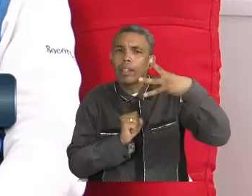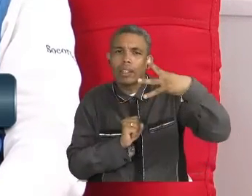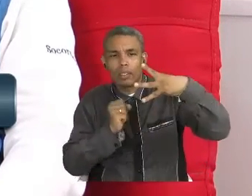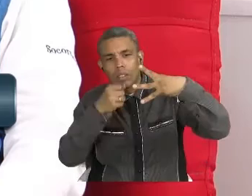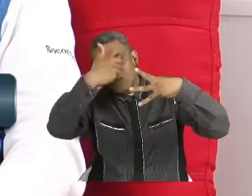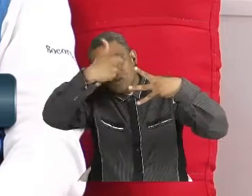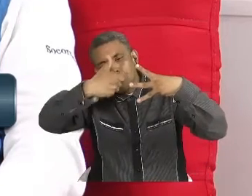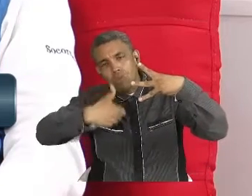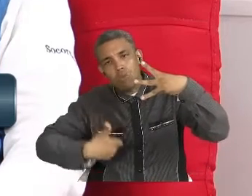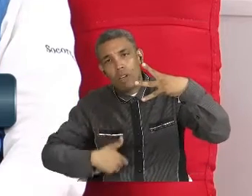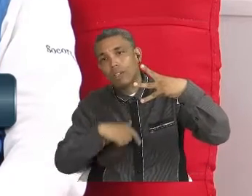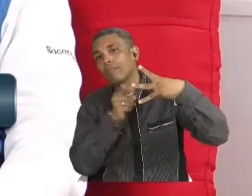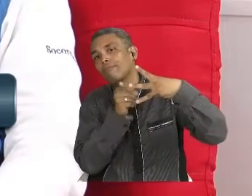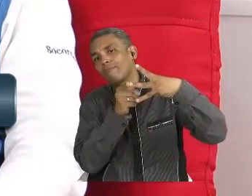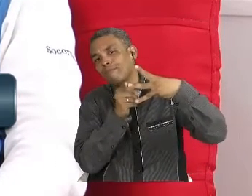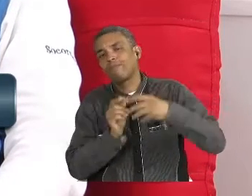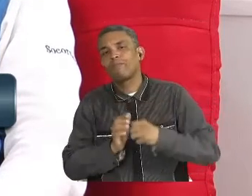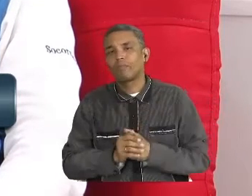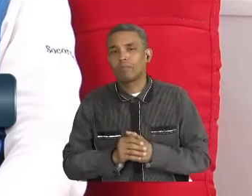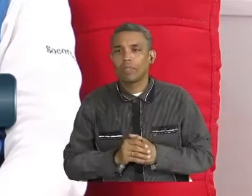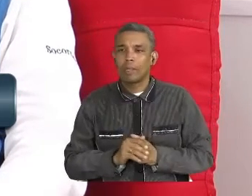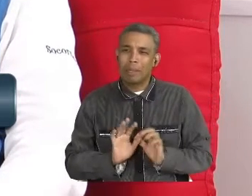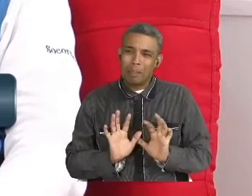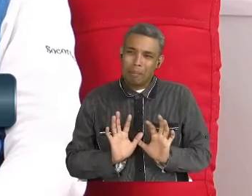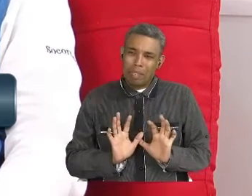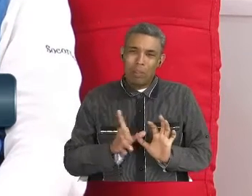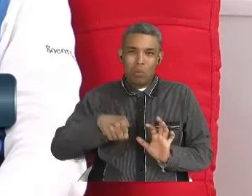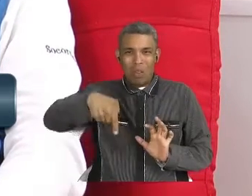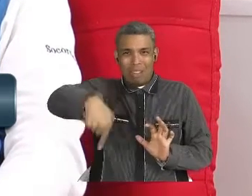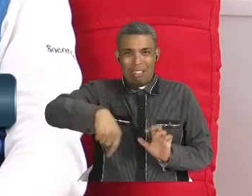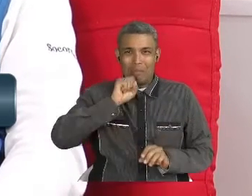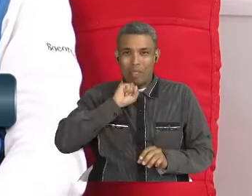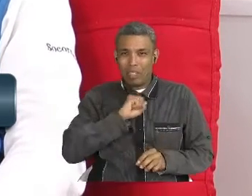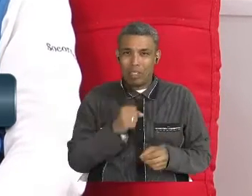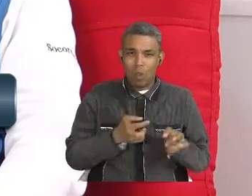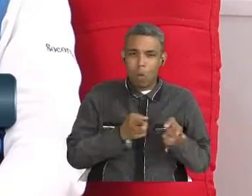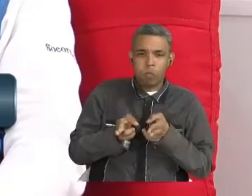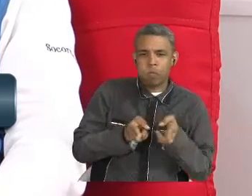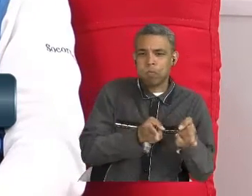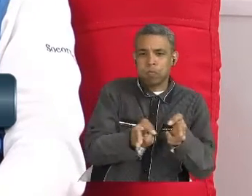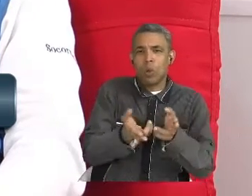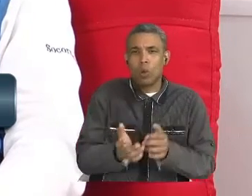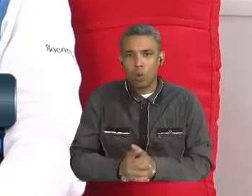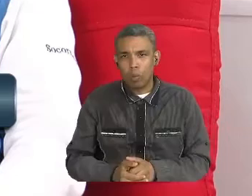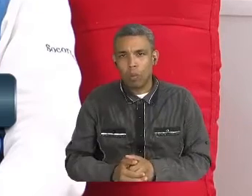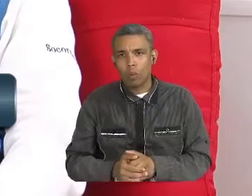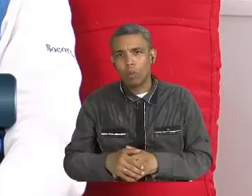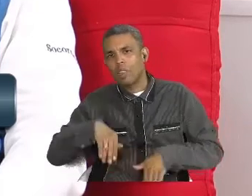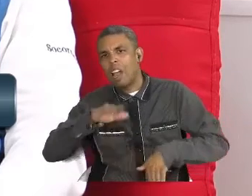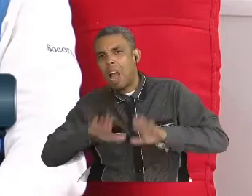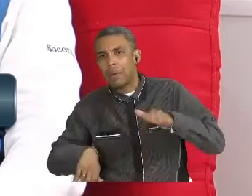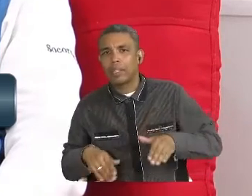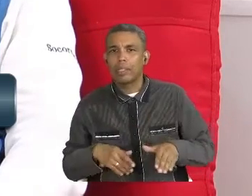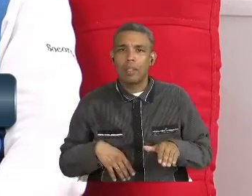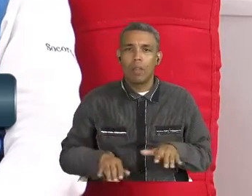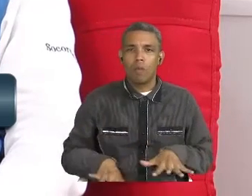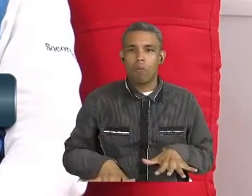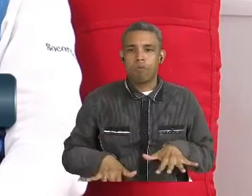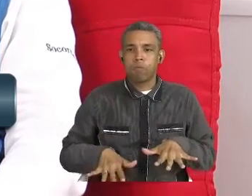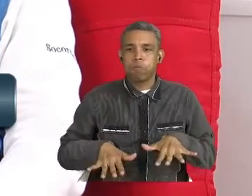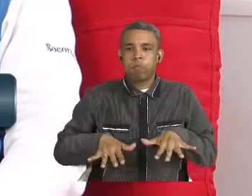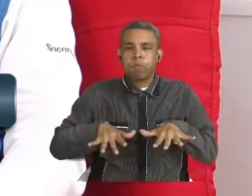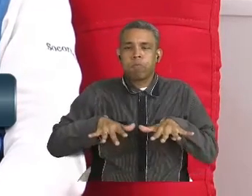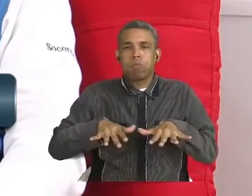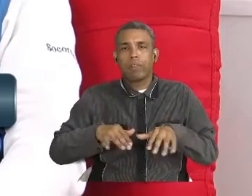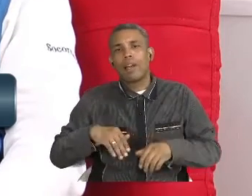el río Magdalena es que es fluctuante, el río sube y baja, ¿sí? Sí. ¿Entiende? Y lo interesante es que cuando llueve en el